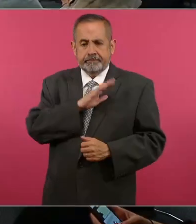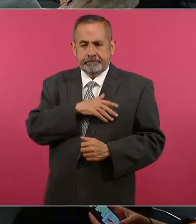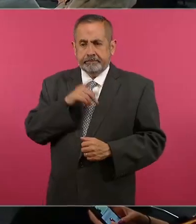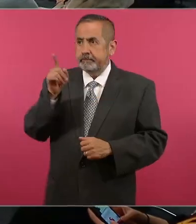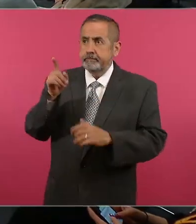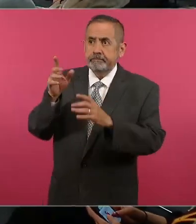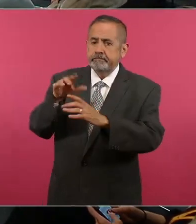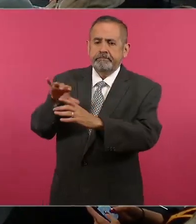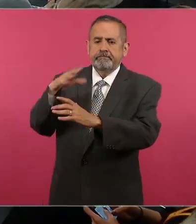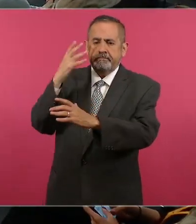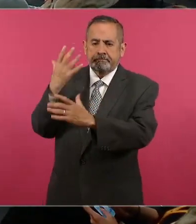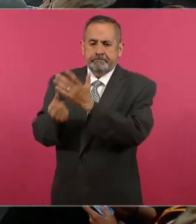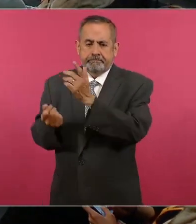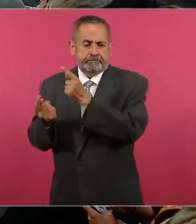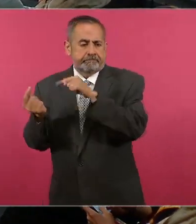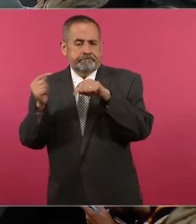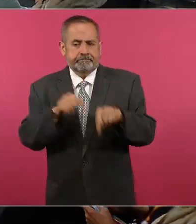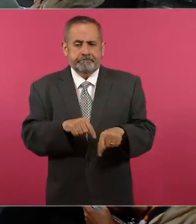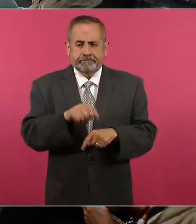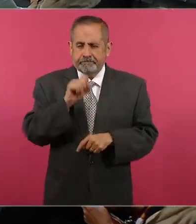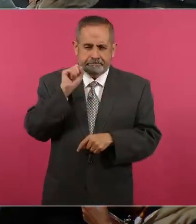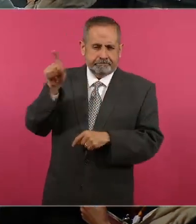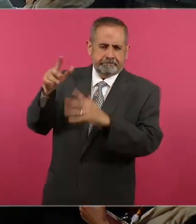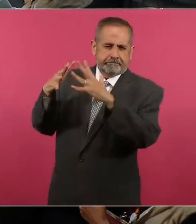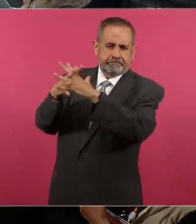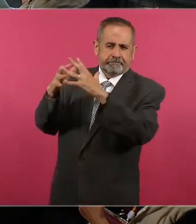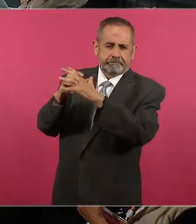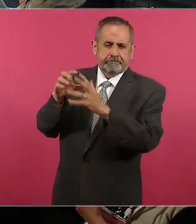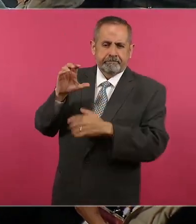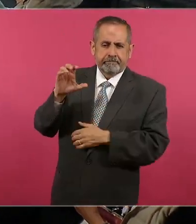refugiarse a México cuando la guerra civil,